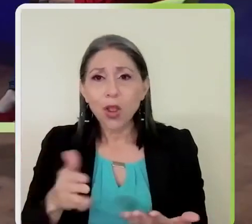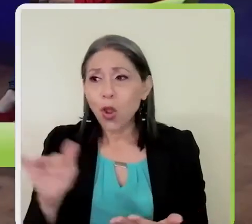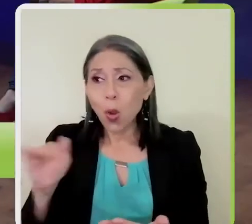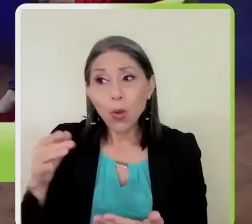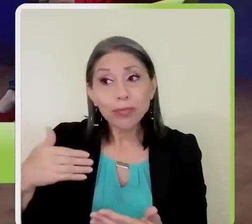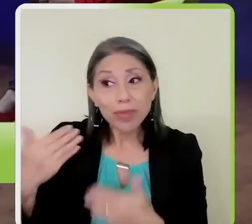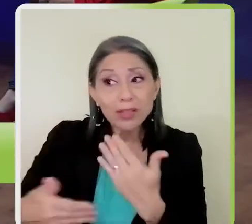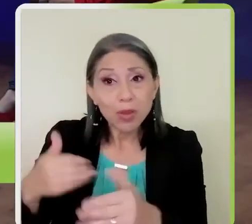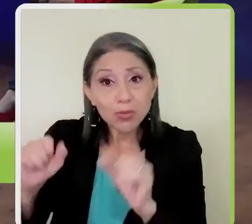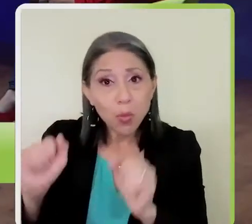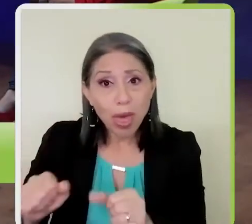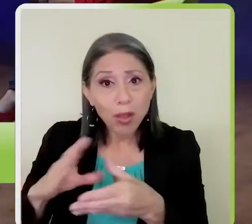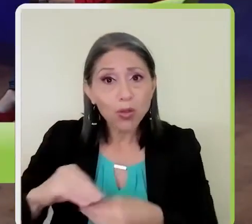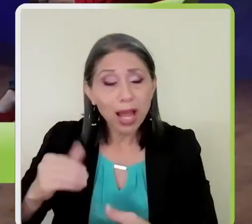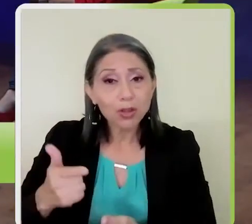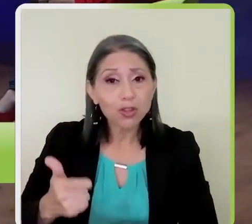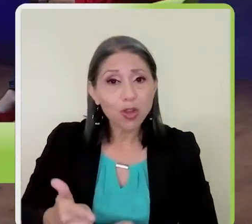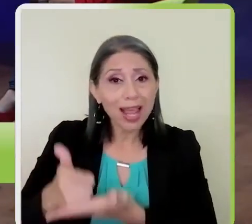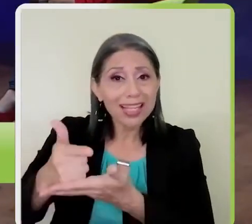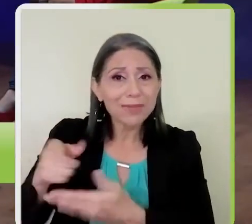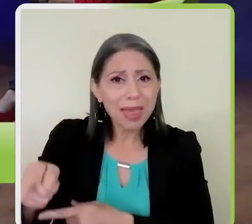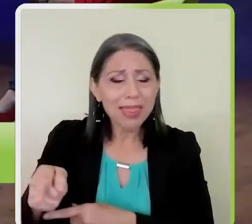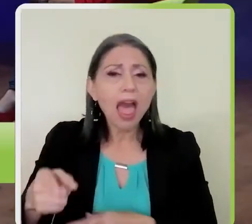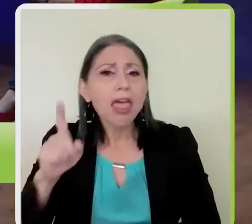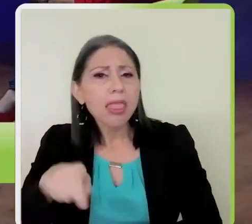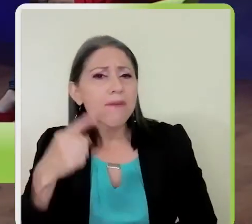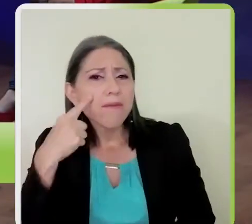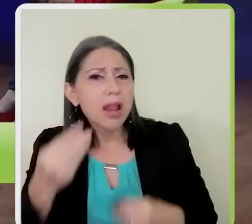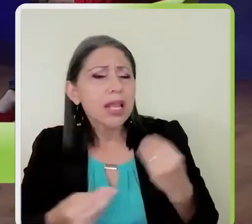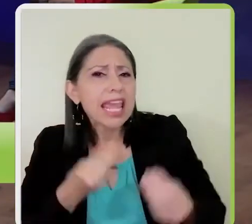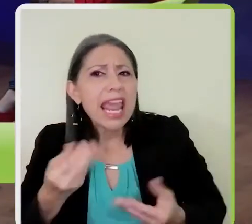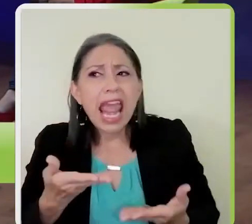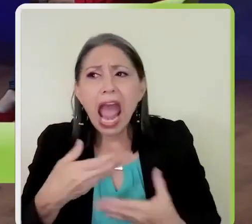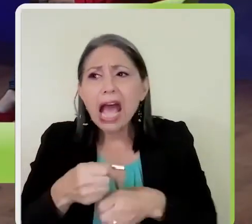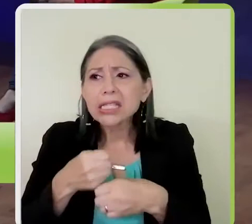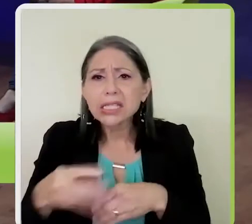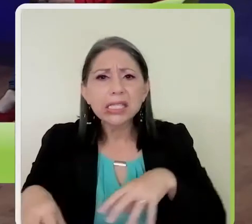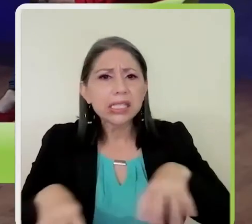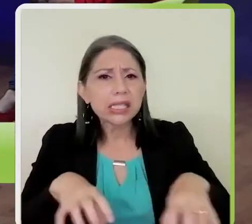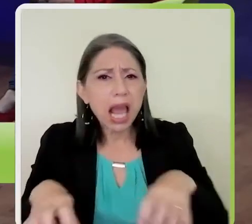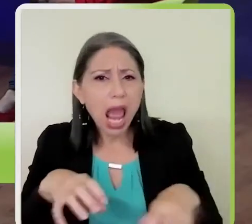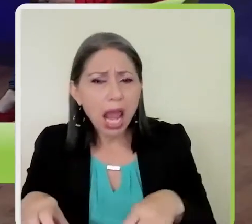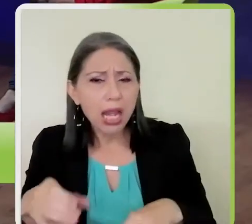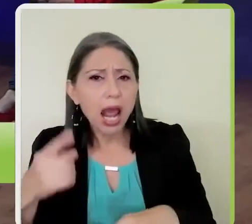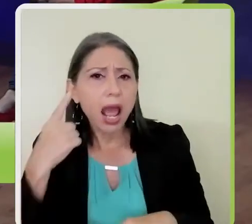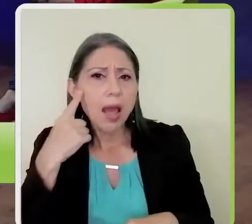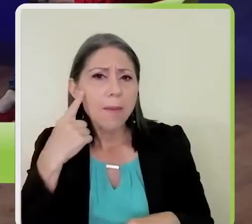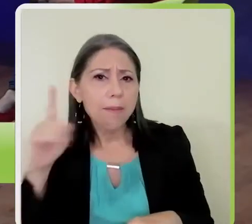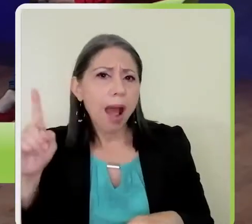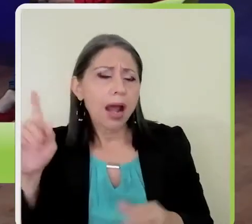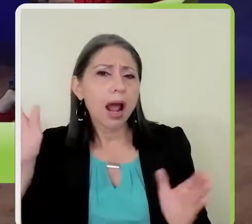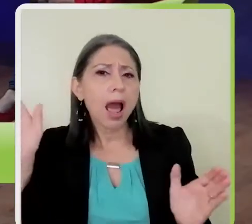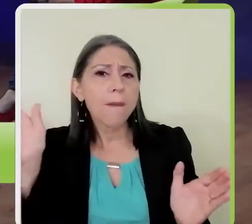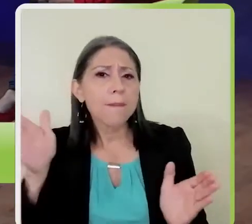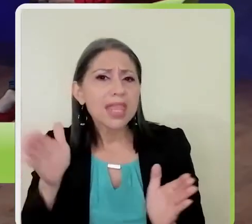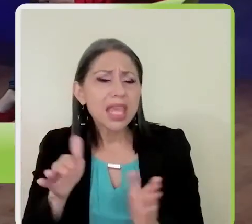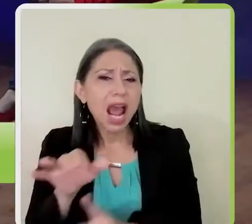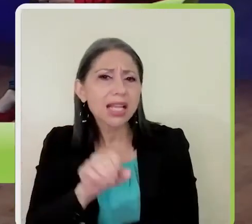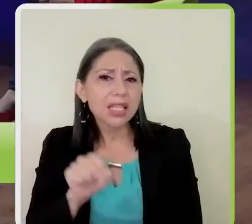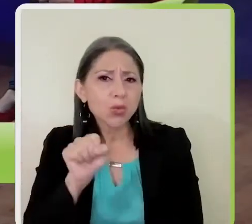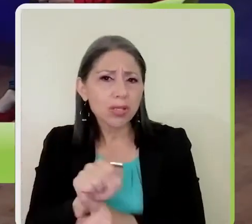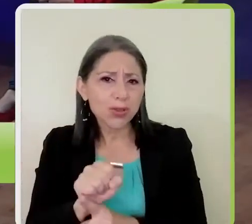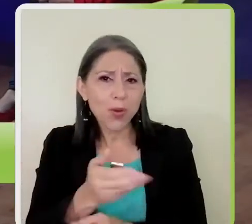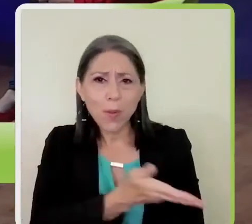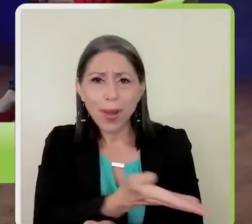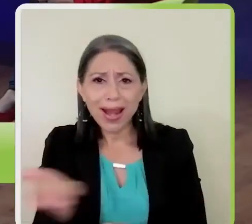medidas que doña Lisbeth luego pueda contarnos, había que buscar algunas acciones para poder mitigar esa situación